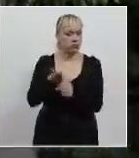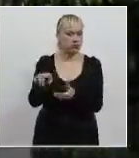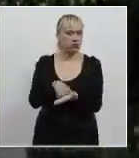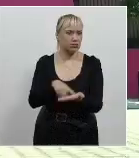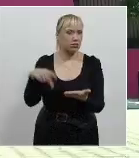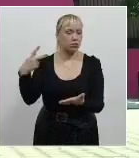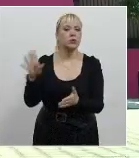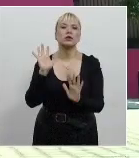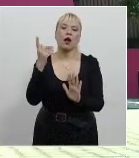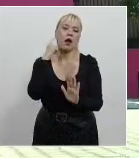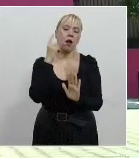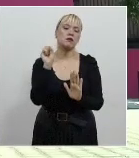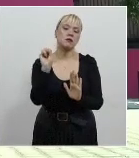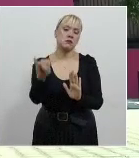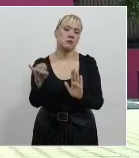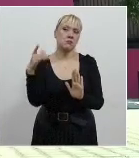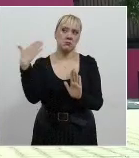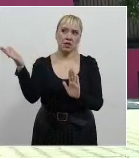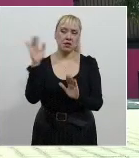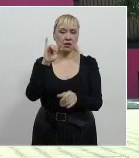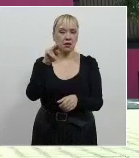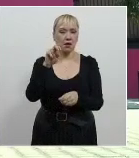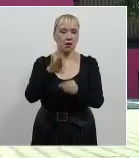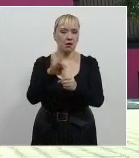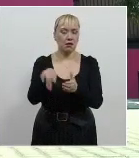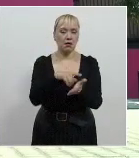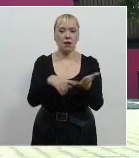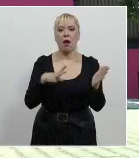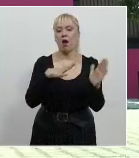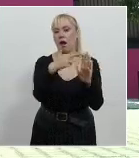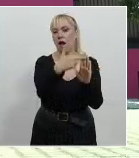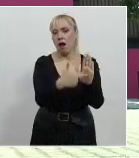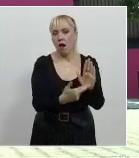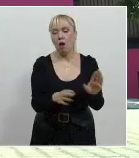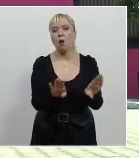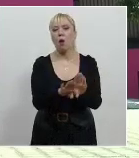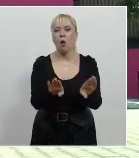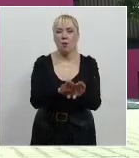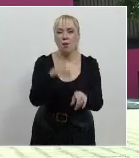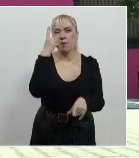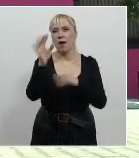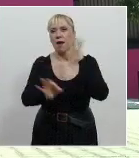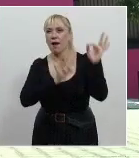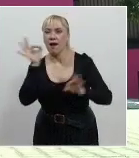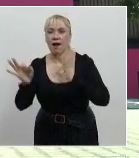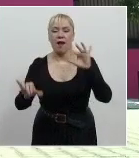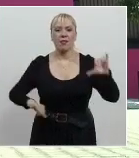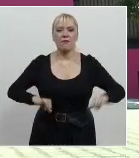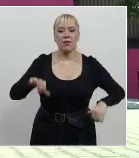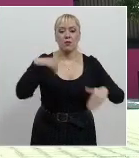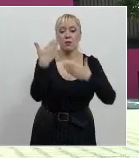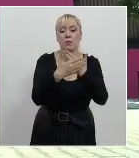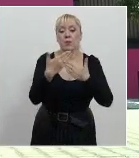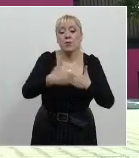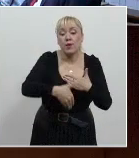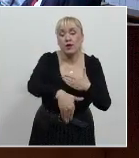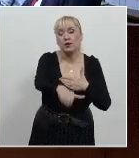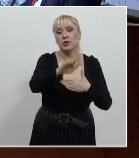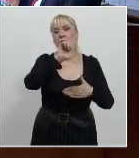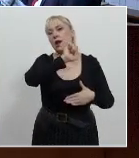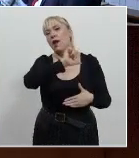los lineamientos del INE para regular y fiscalizar los procesos, actos, actividades y propaganda realizados en los procesos